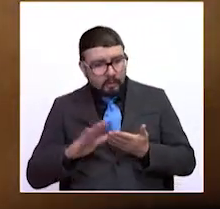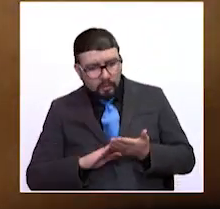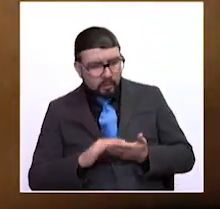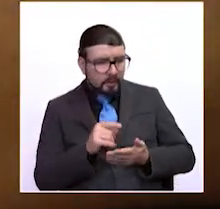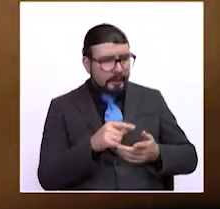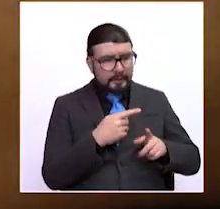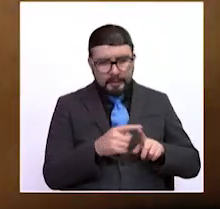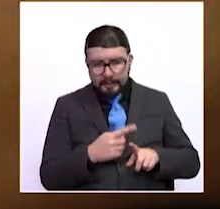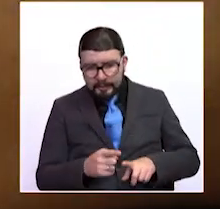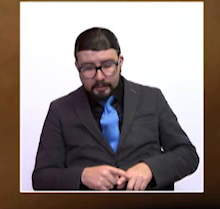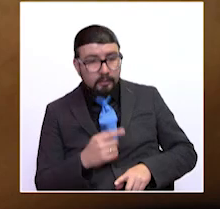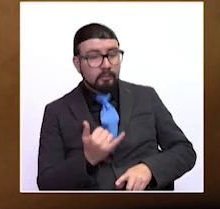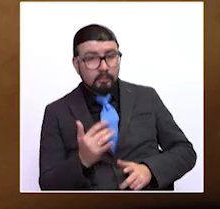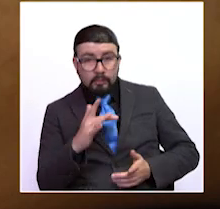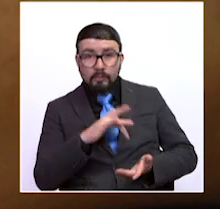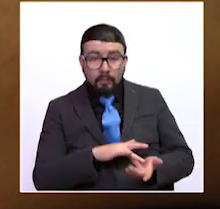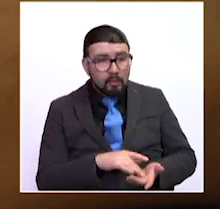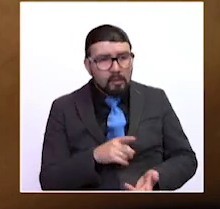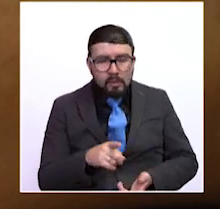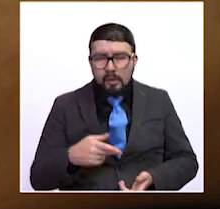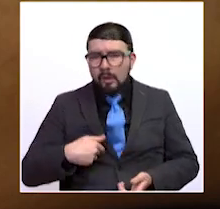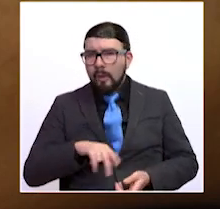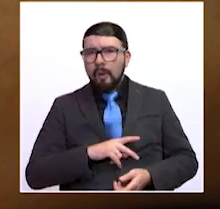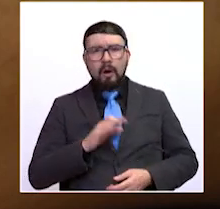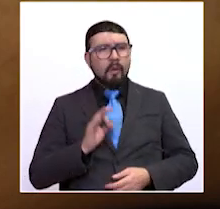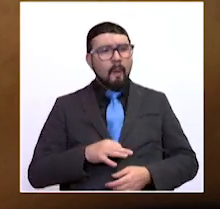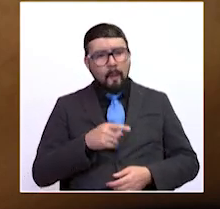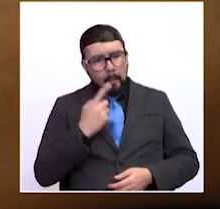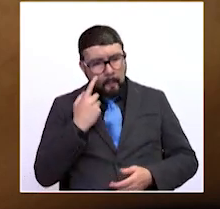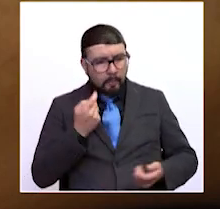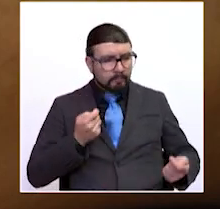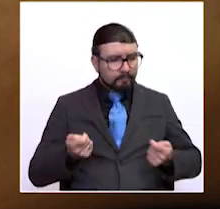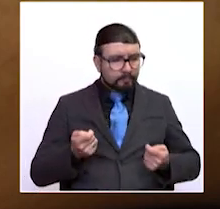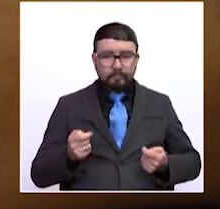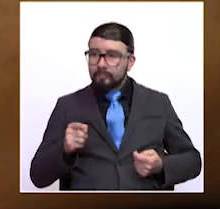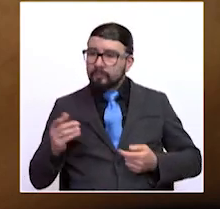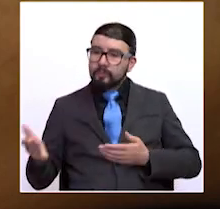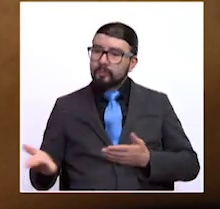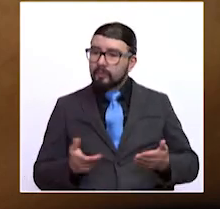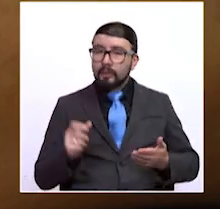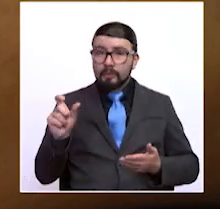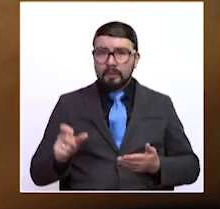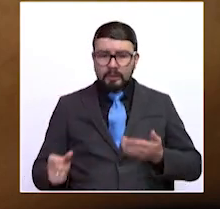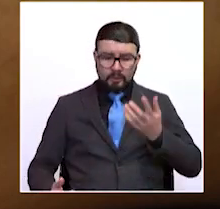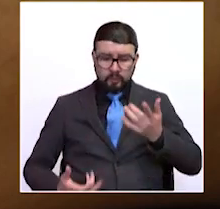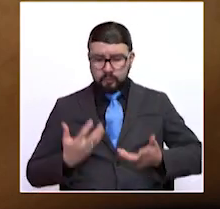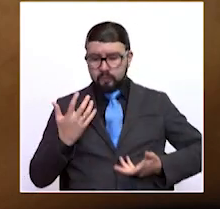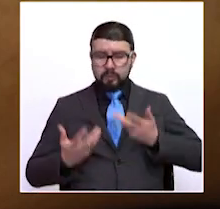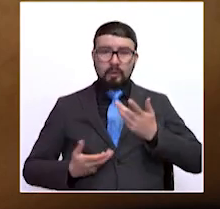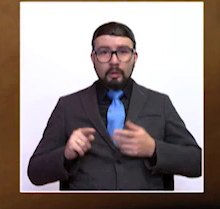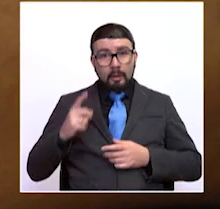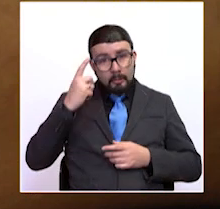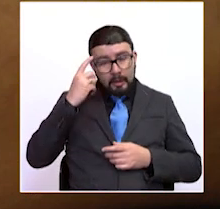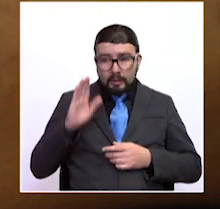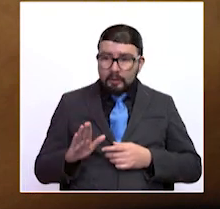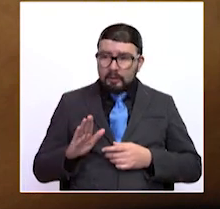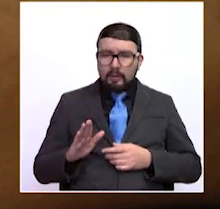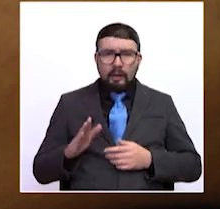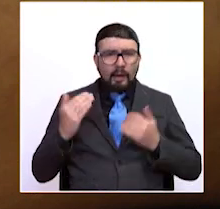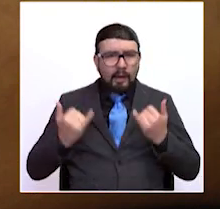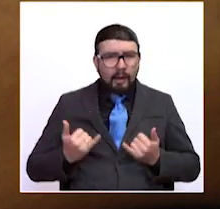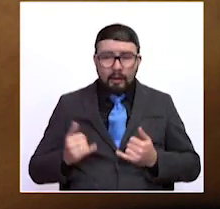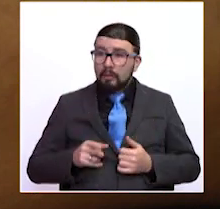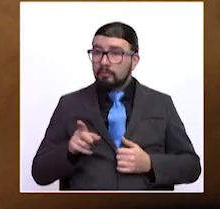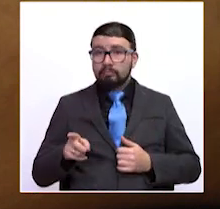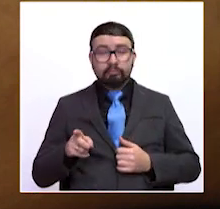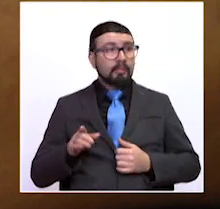secuelas, que es lo que nosotros siempre pensamos, cuando recibimos un quemado, nosotros pensamos, en este momento el pacientico está